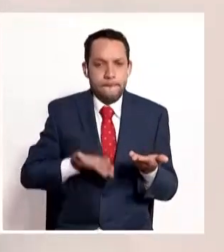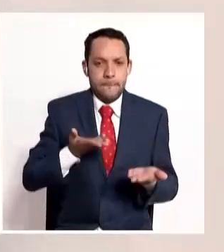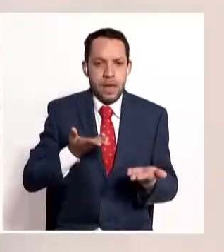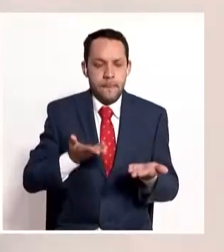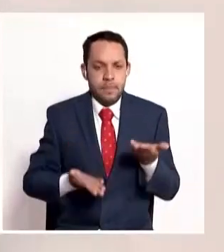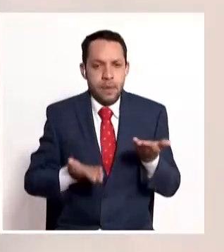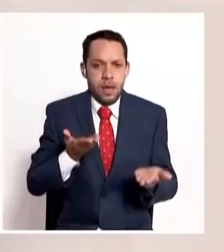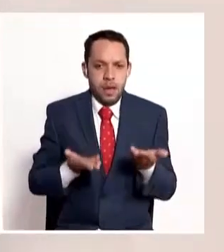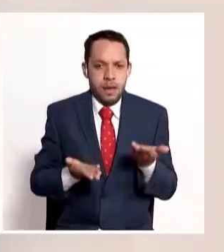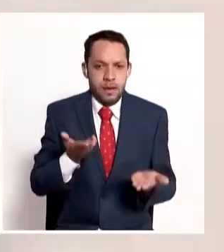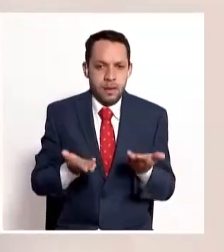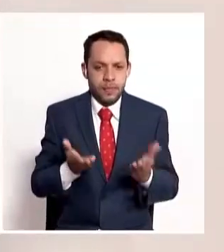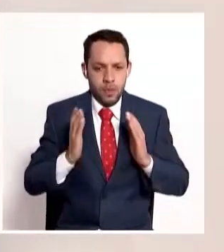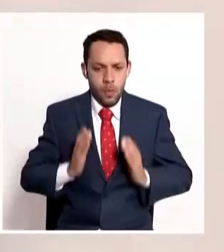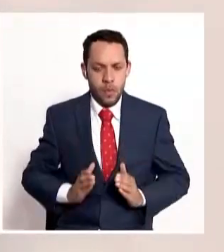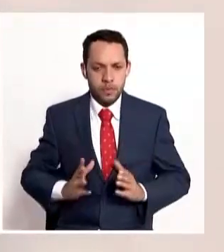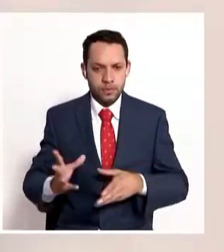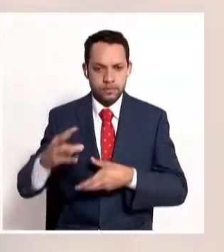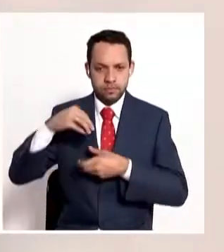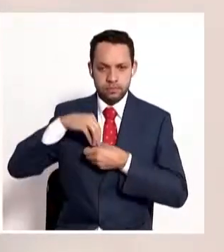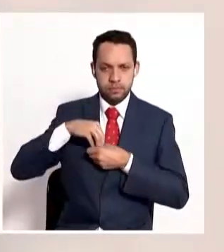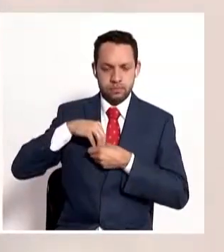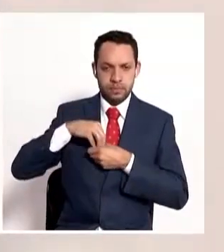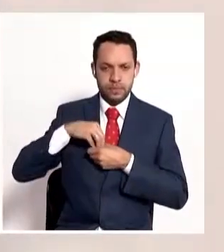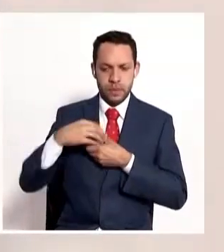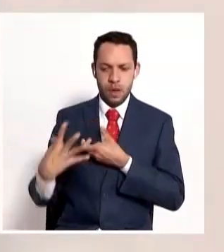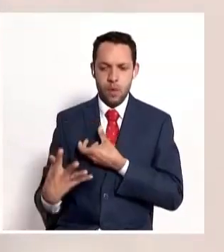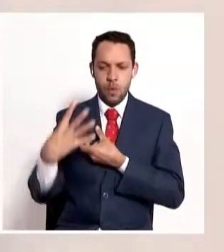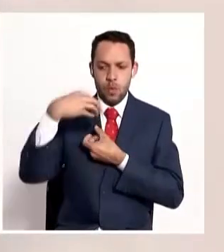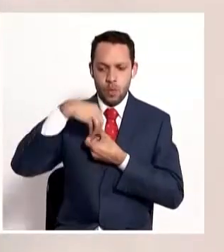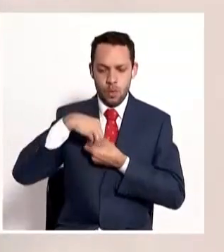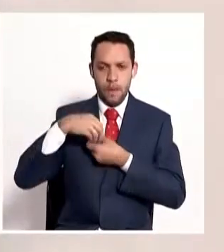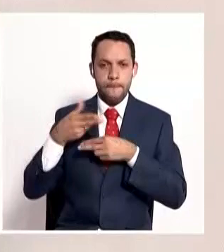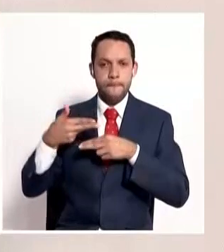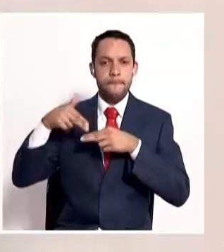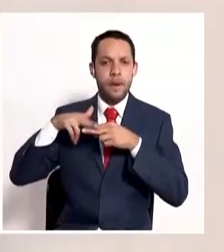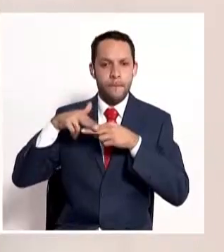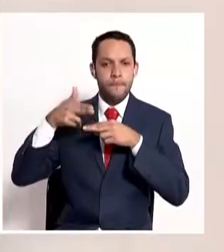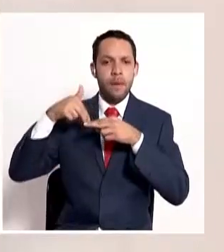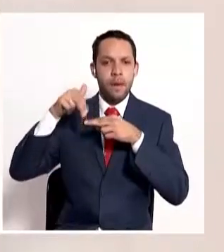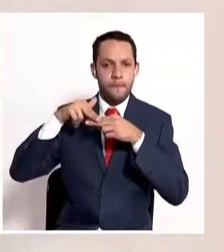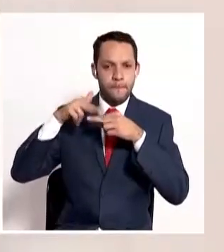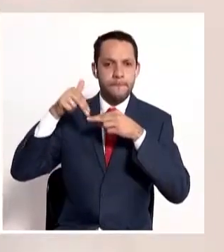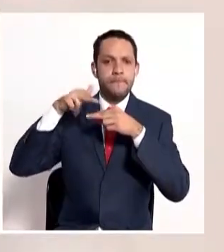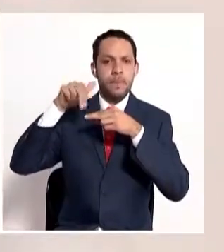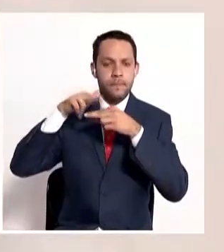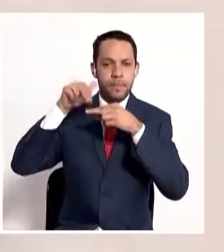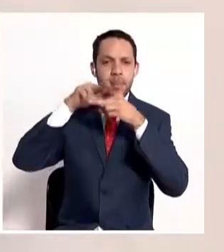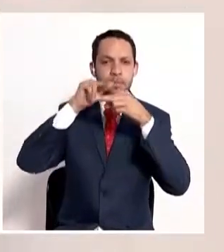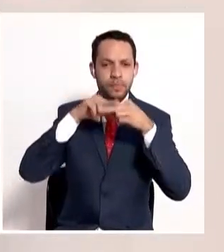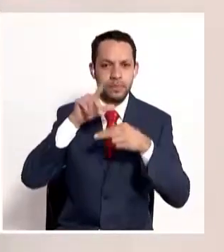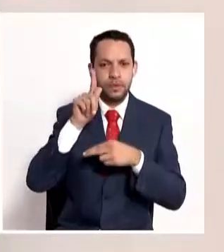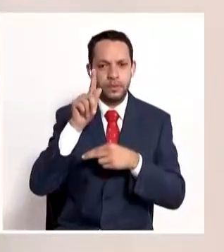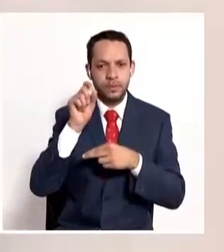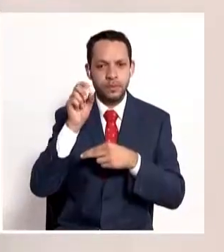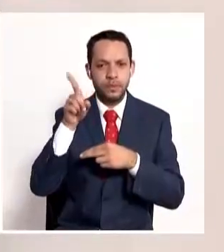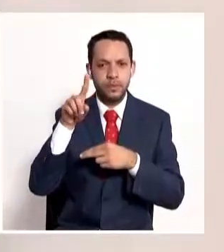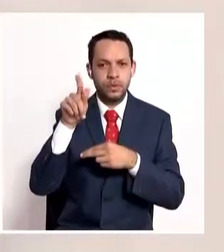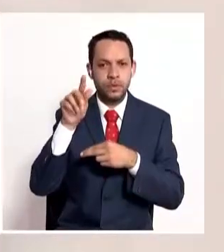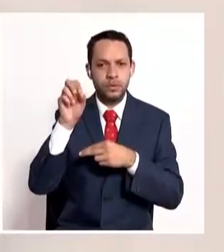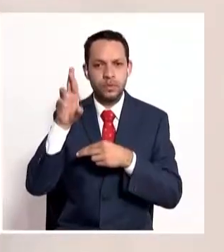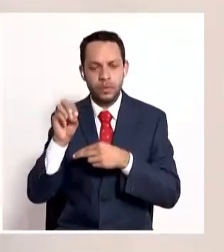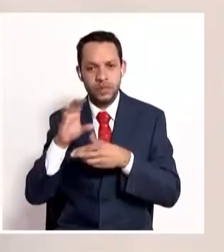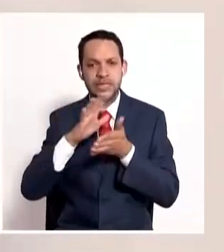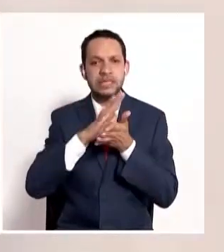qué pasa cuando él entra y comienza a ver mucho fósforo comienza a hacer ese proceso de quitarle y digámoslo así el